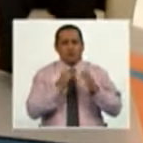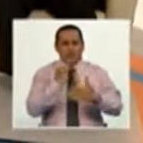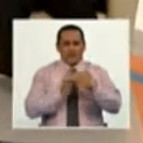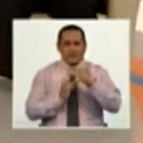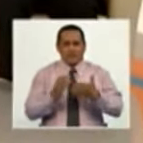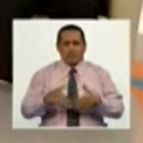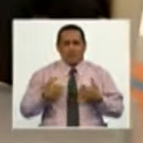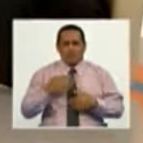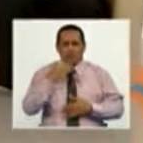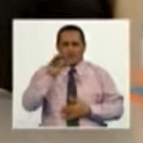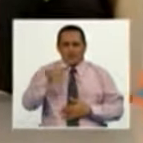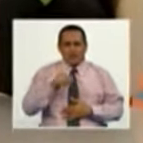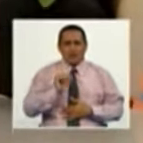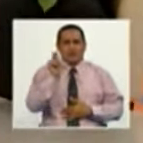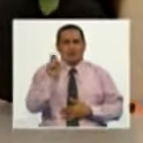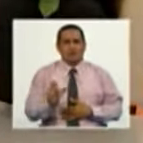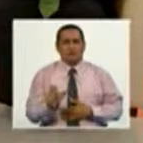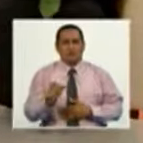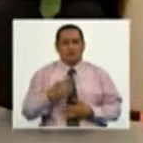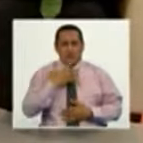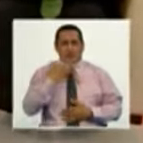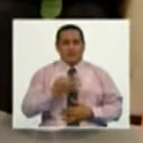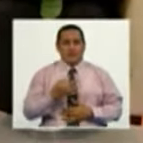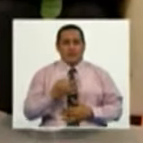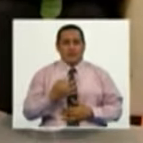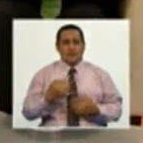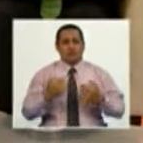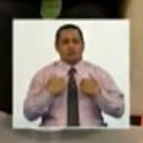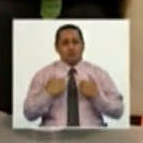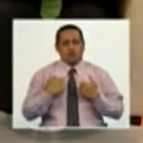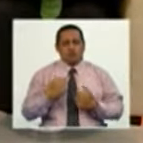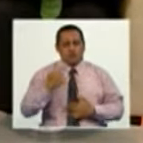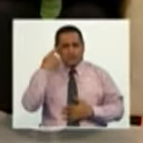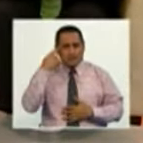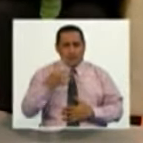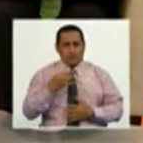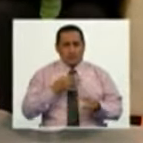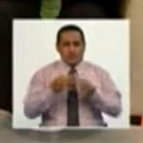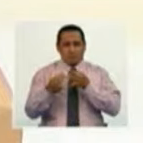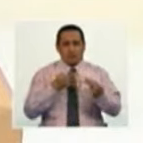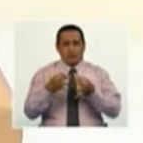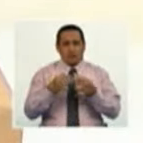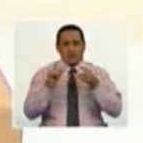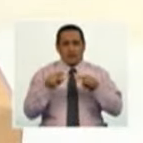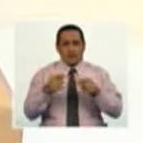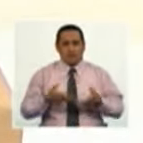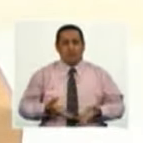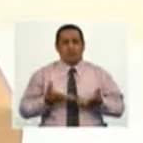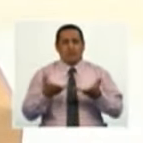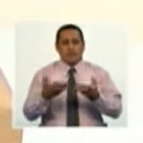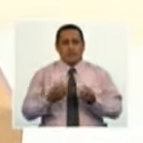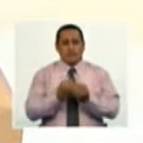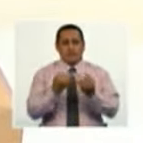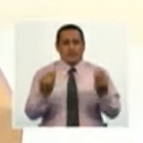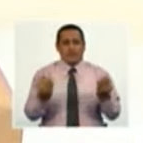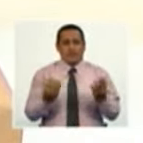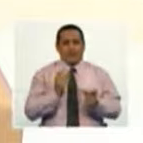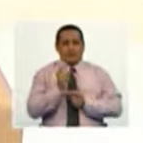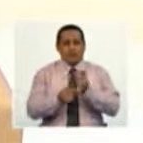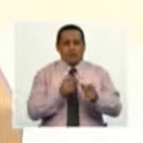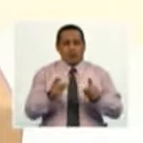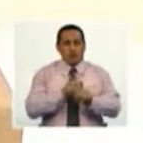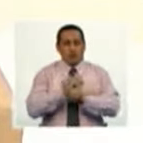interna vamos a poder llamar a alguien de afuera, ¿no? Sin duda, sin duda. O sea, yo sí reitero que, dado estos